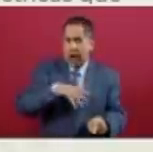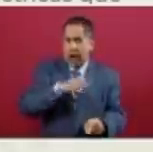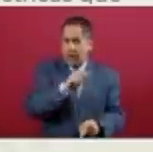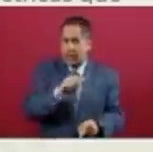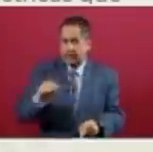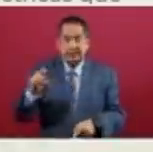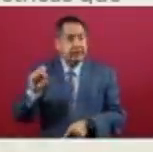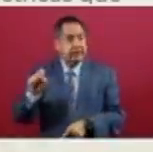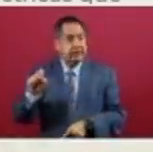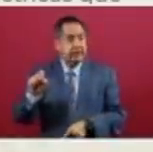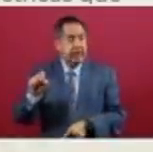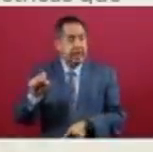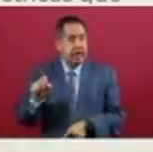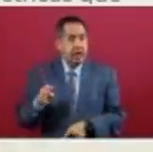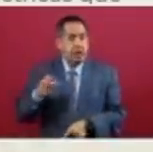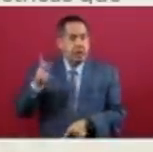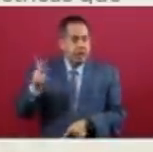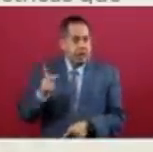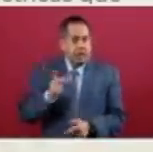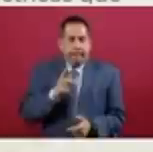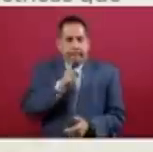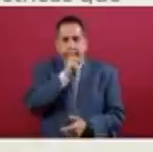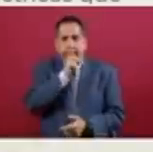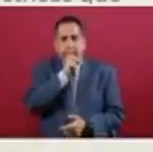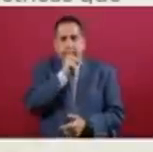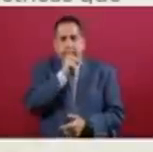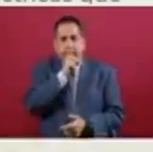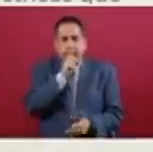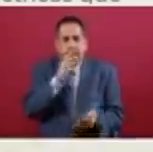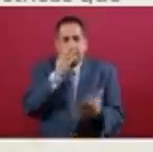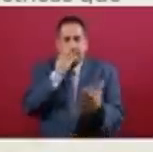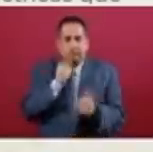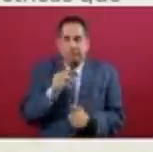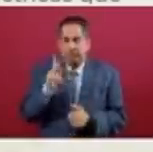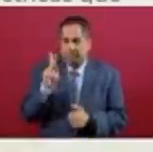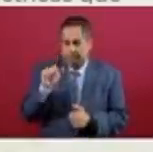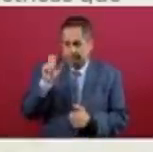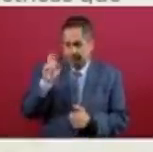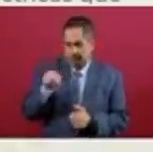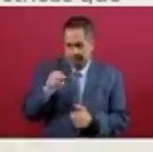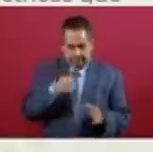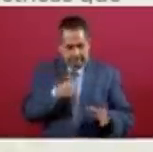pero no se llevó a cabo ningún plan de modernización.